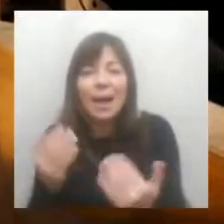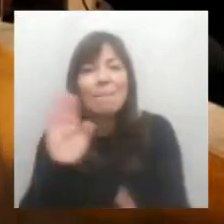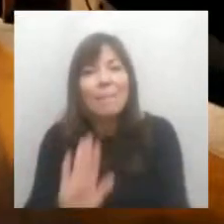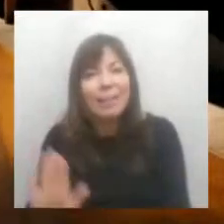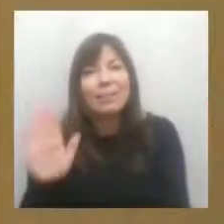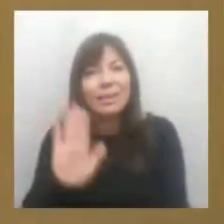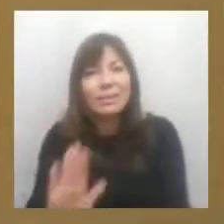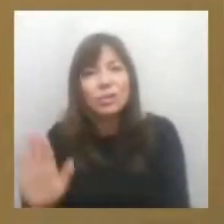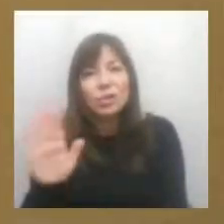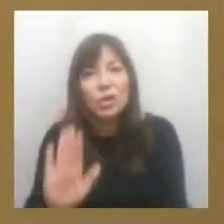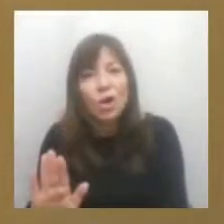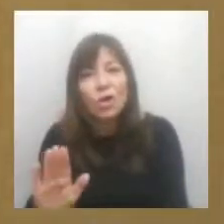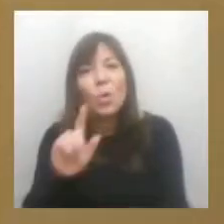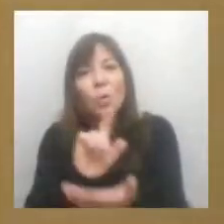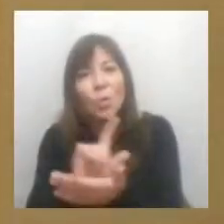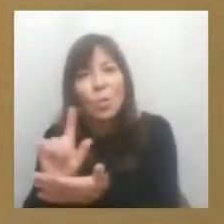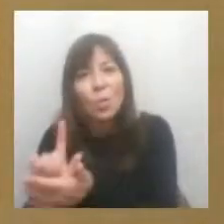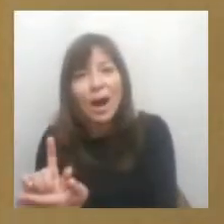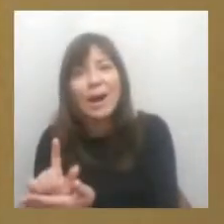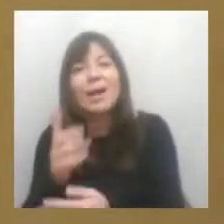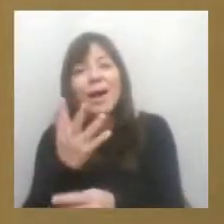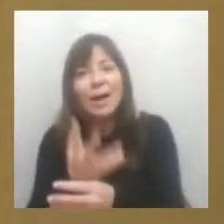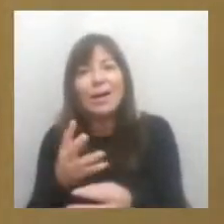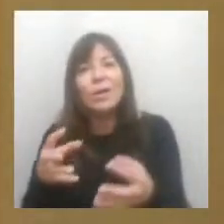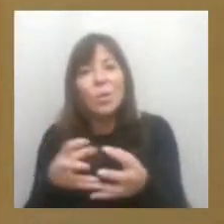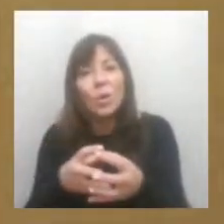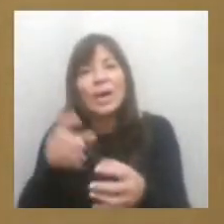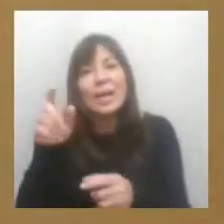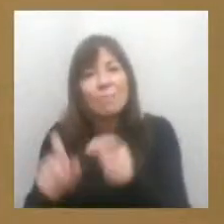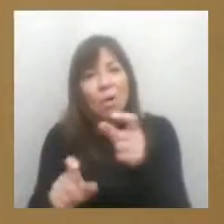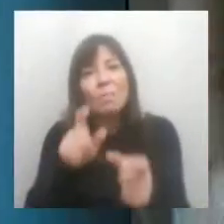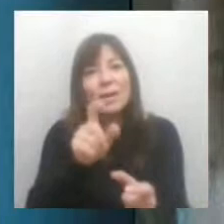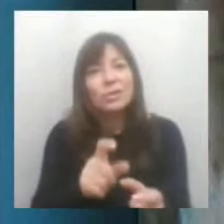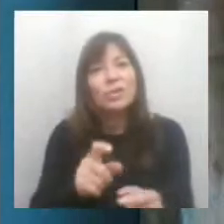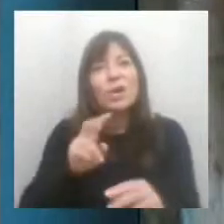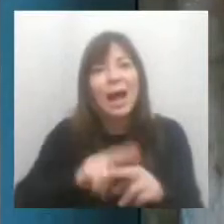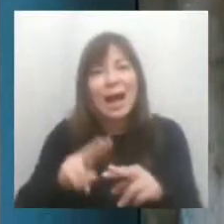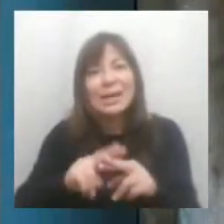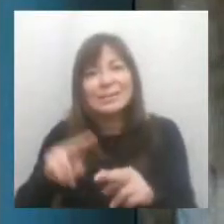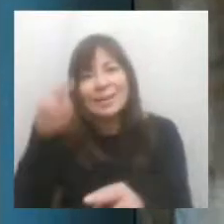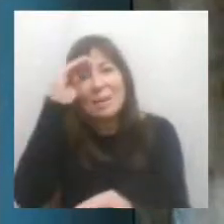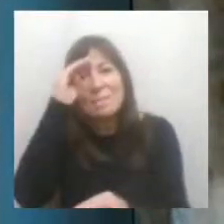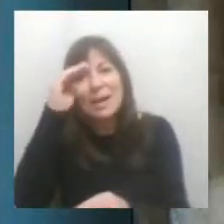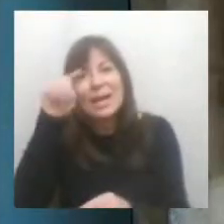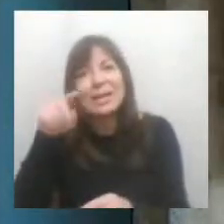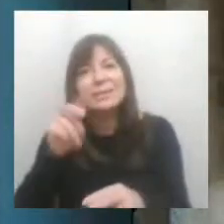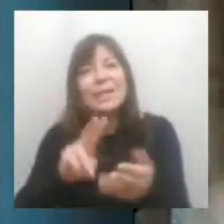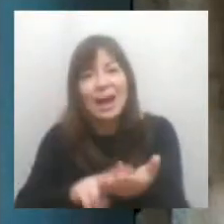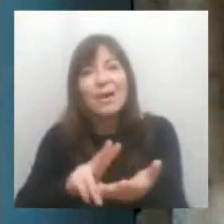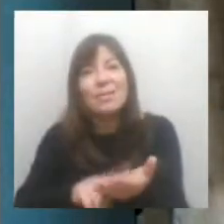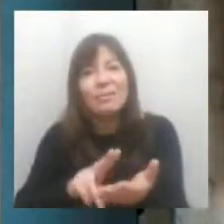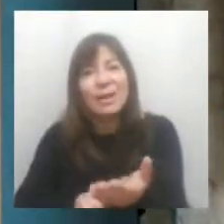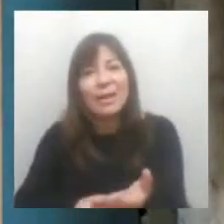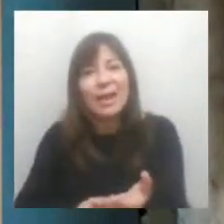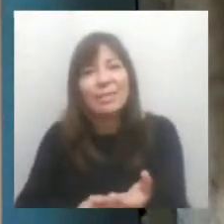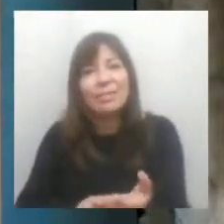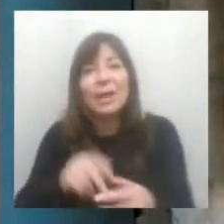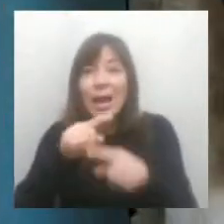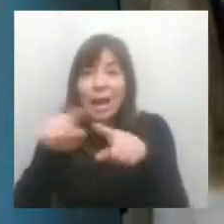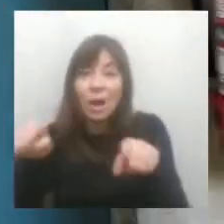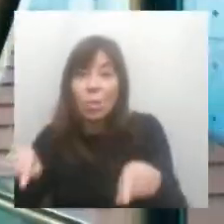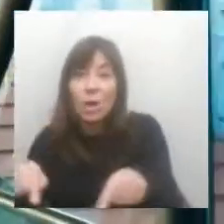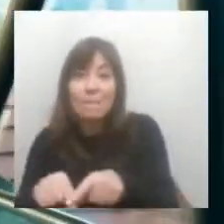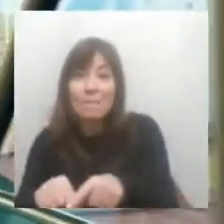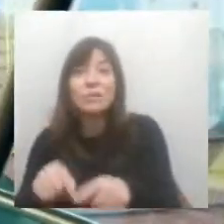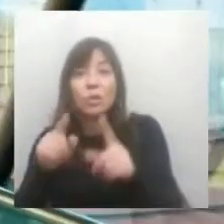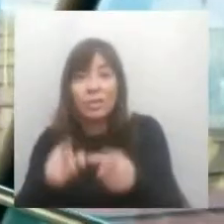de personas que hacen de esta experiencia una realidad, ¿cierto, Marcelo? Sí, claro que sí. Es un espacio, al igual que toda la